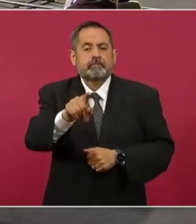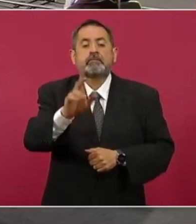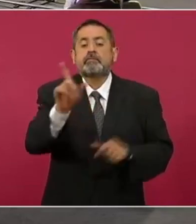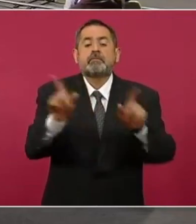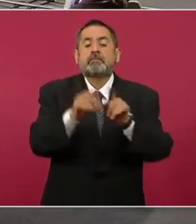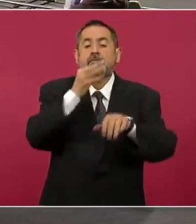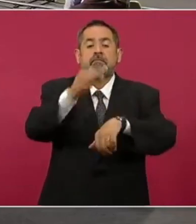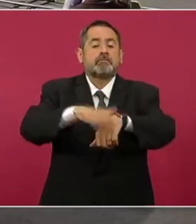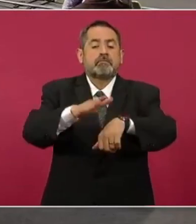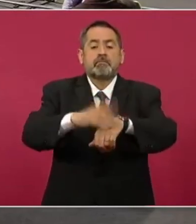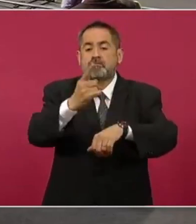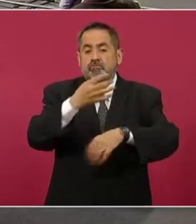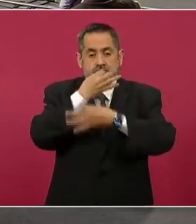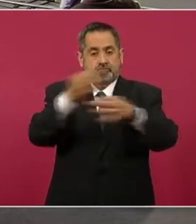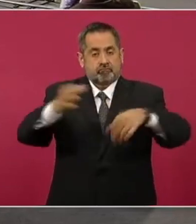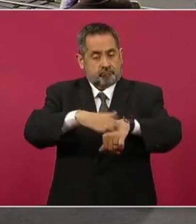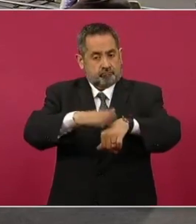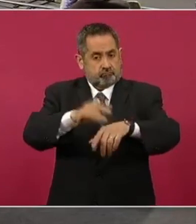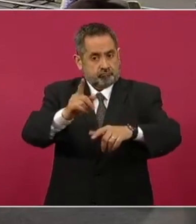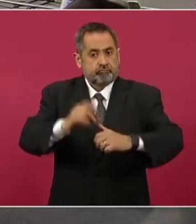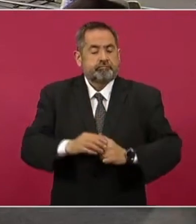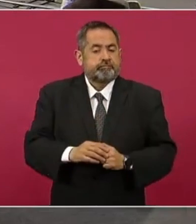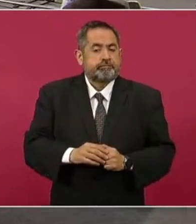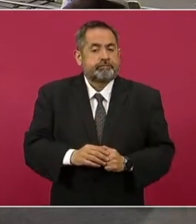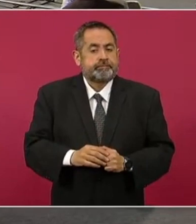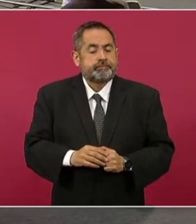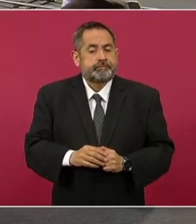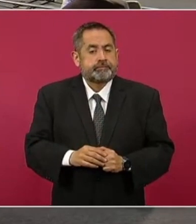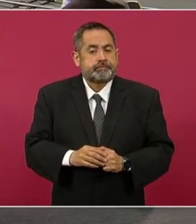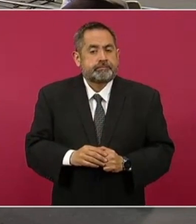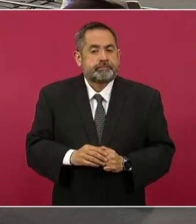Nada más decir algo que quiero comentarles.